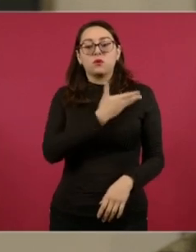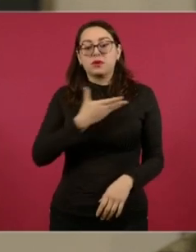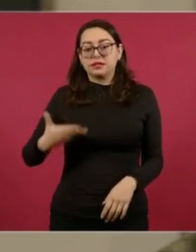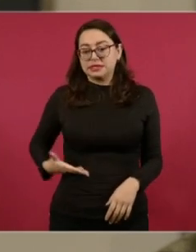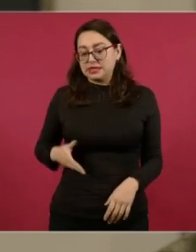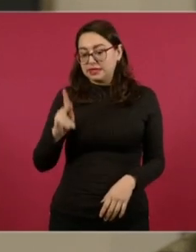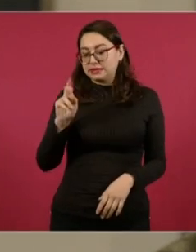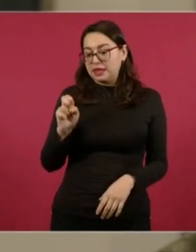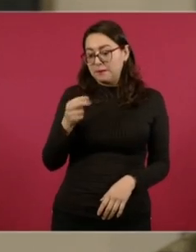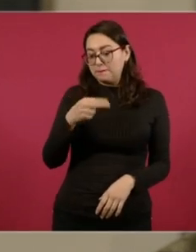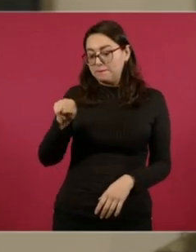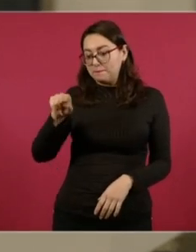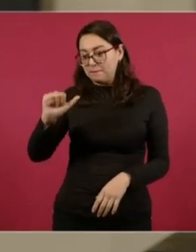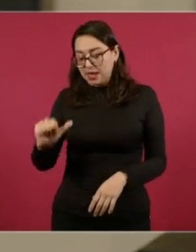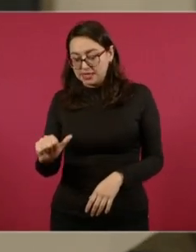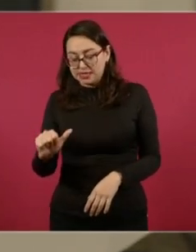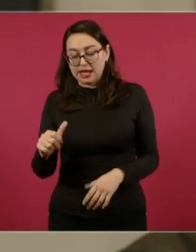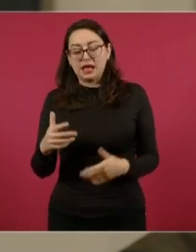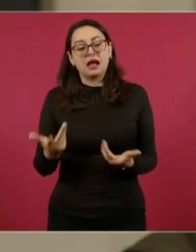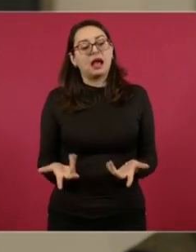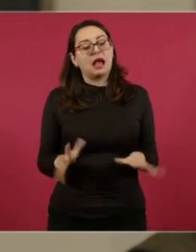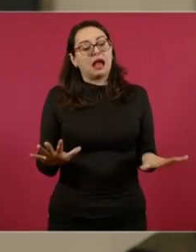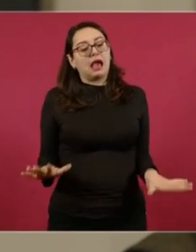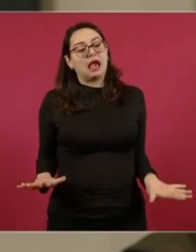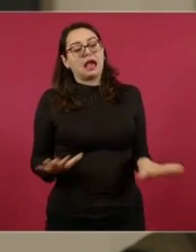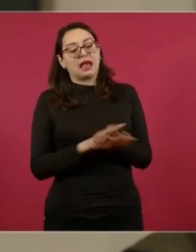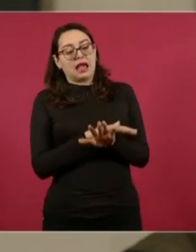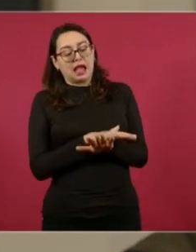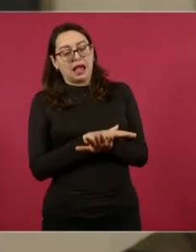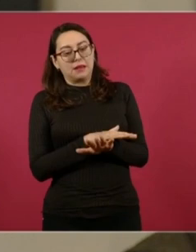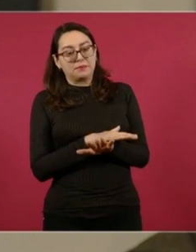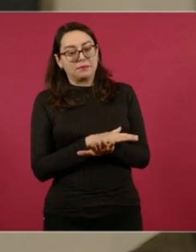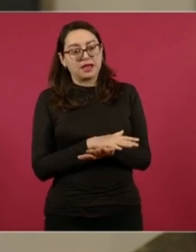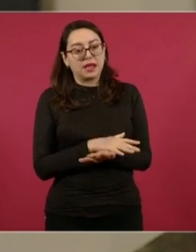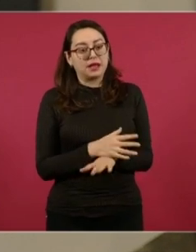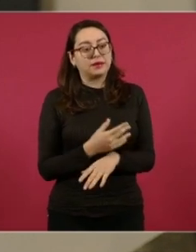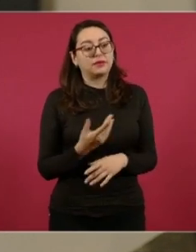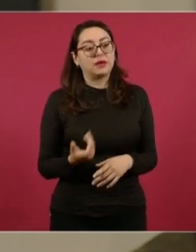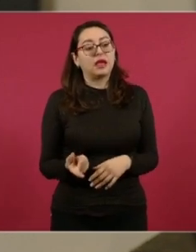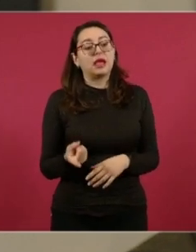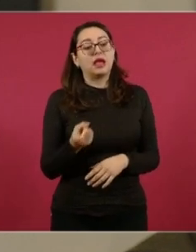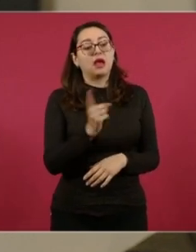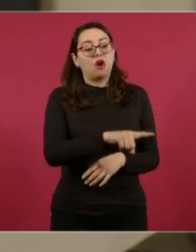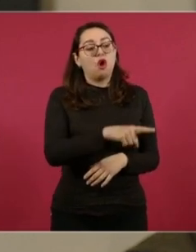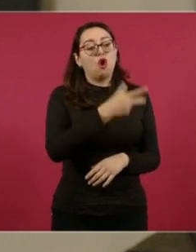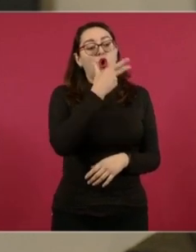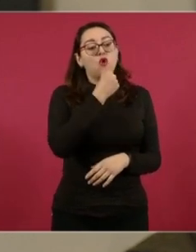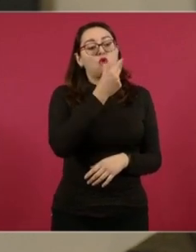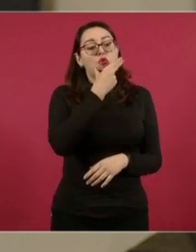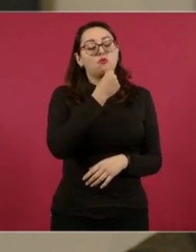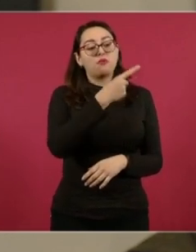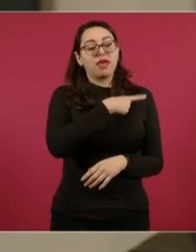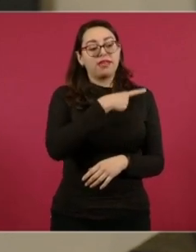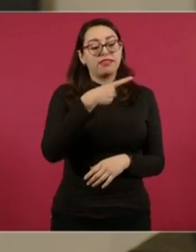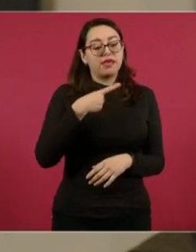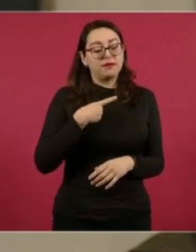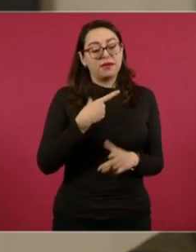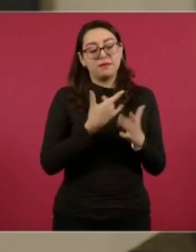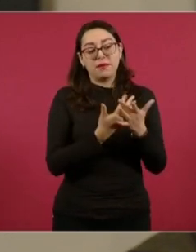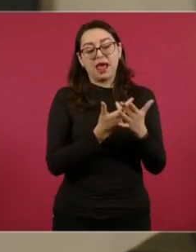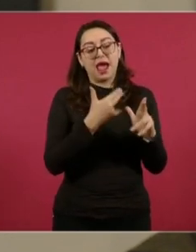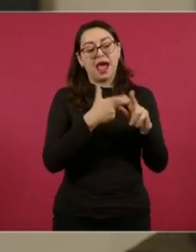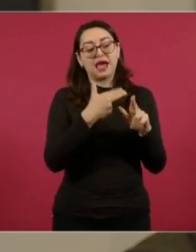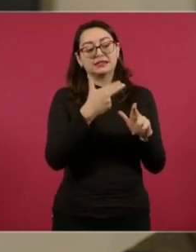los 30 años, ahora se tienen que jubilar hasta los 65 años para mujer, para hombres, y 63 o